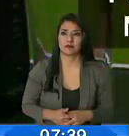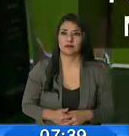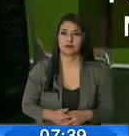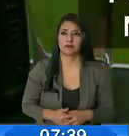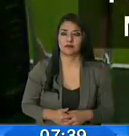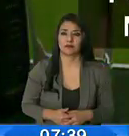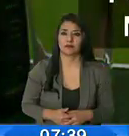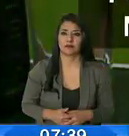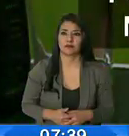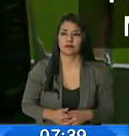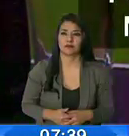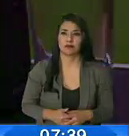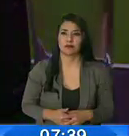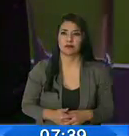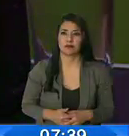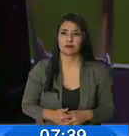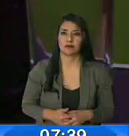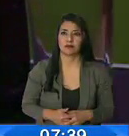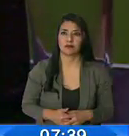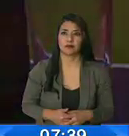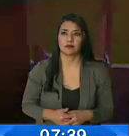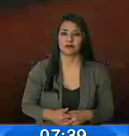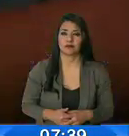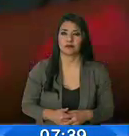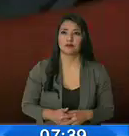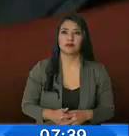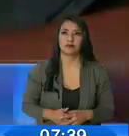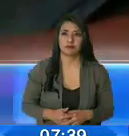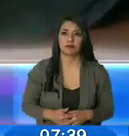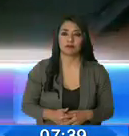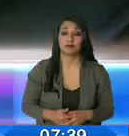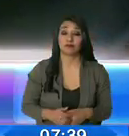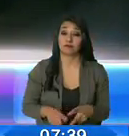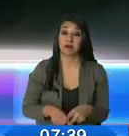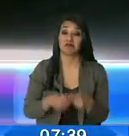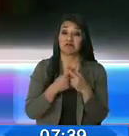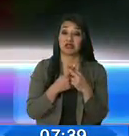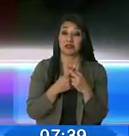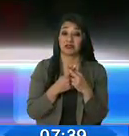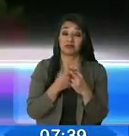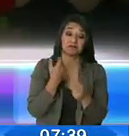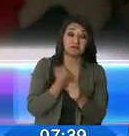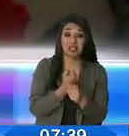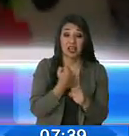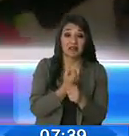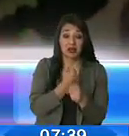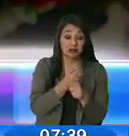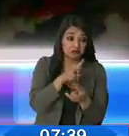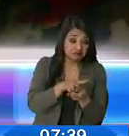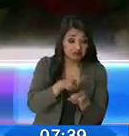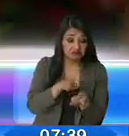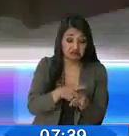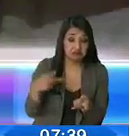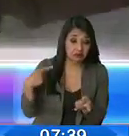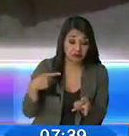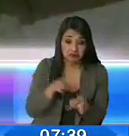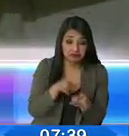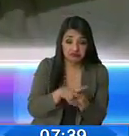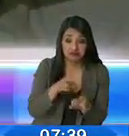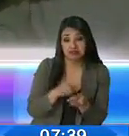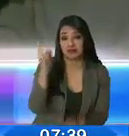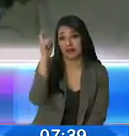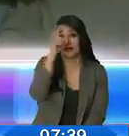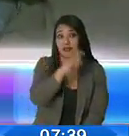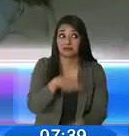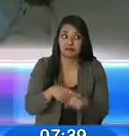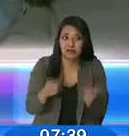consigue ningún tipo de trabajo. Asegura que al inicio fue muy complicado aceptar que se dedicaría a esta profesión, pero que la